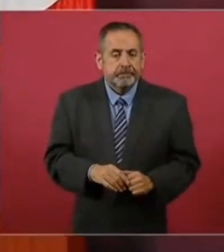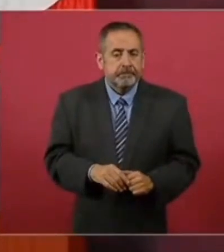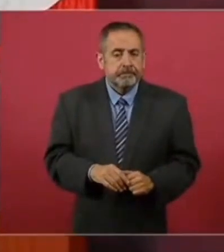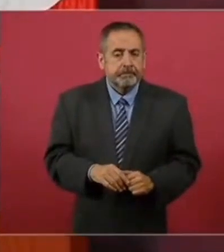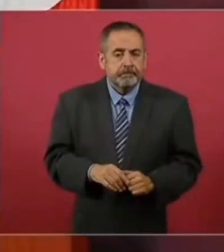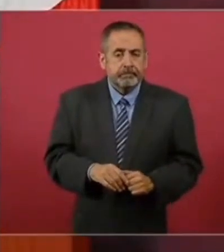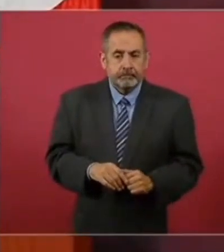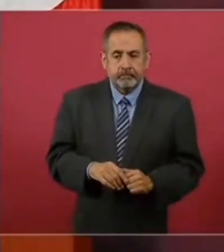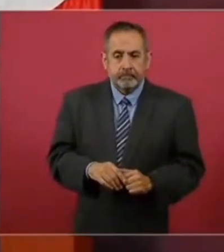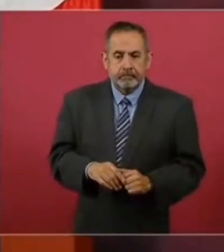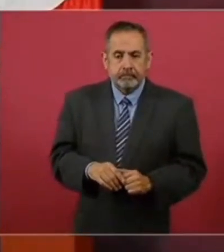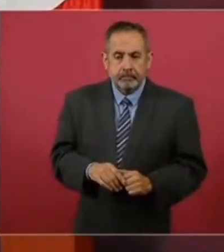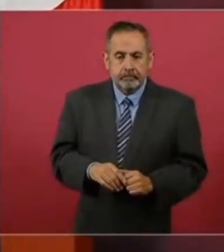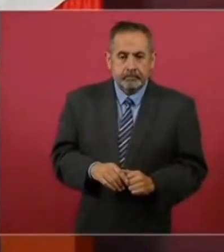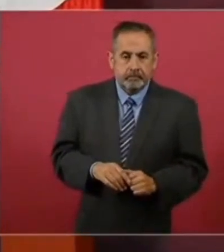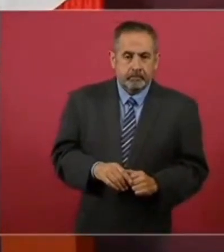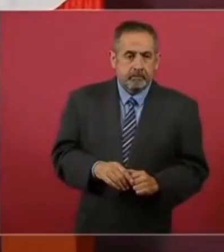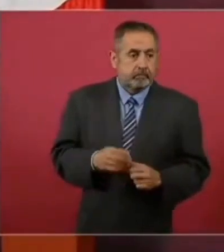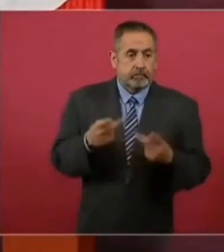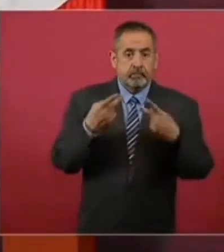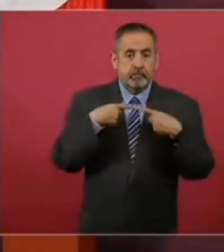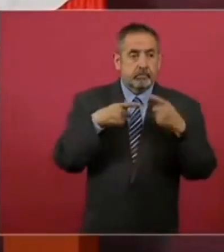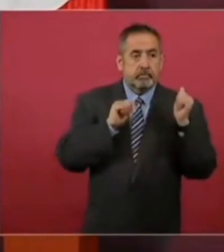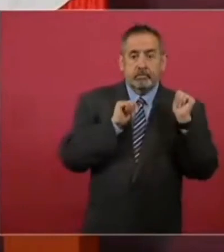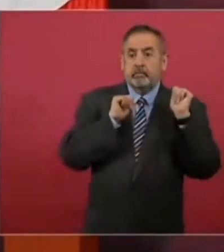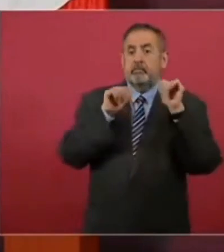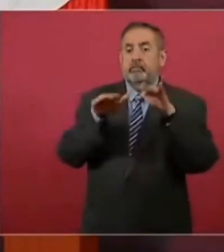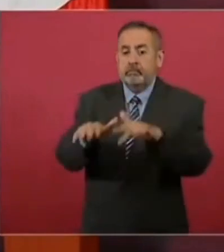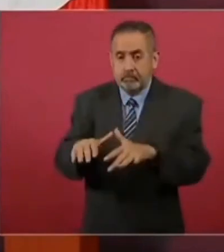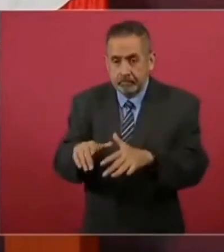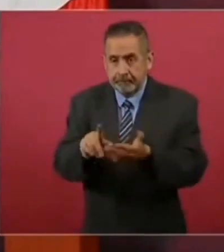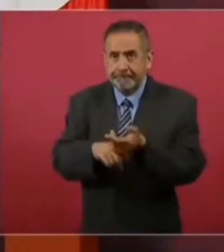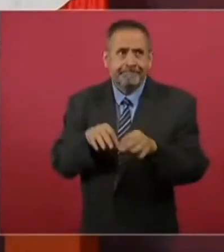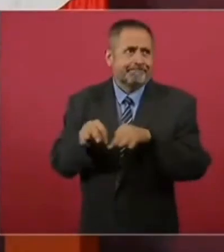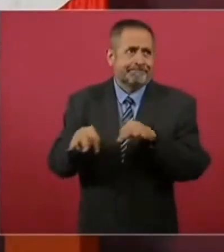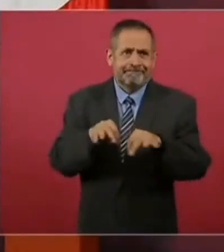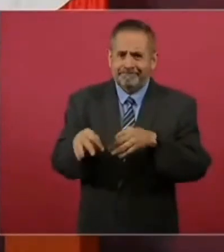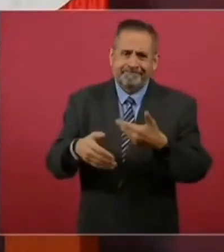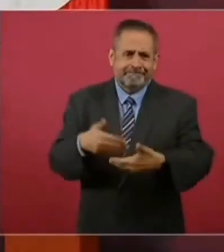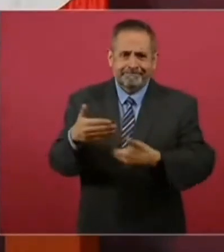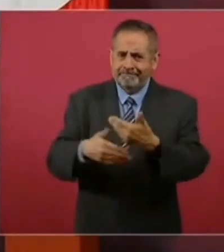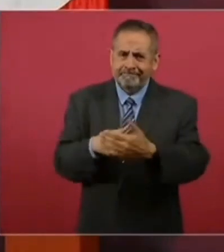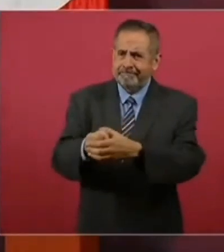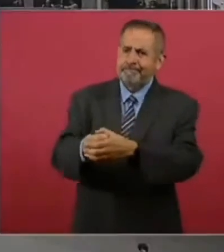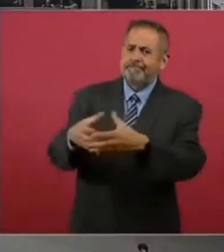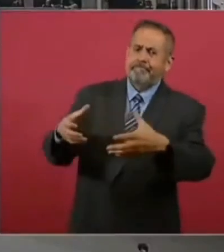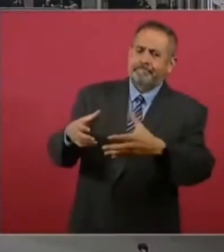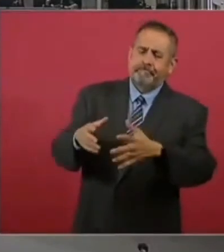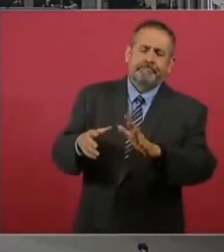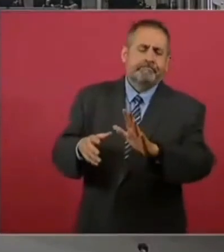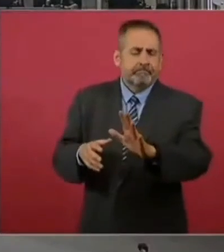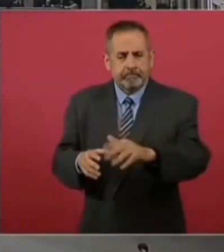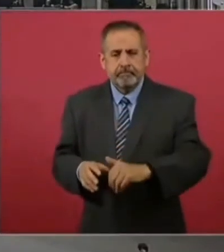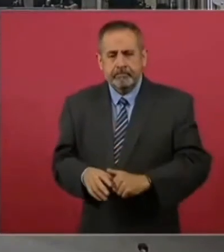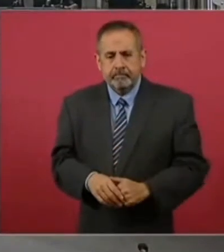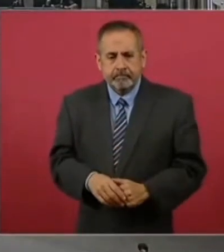una invasión, llegó muchísima gente o